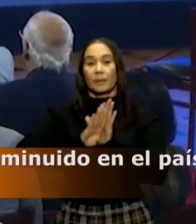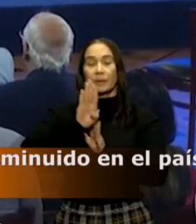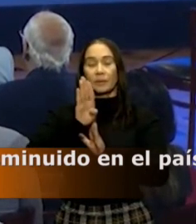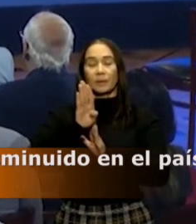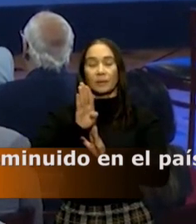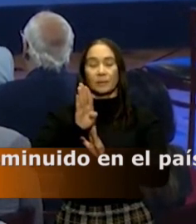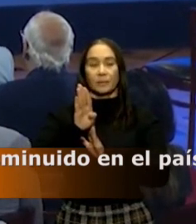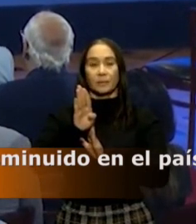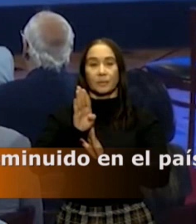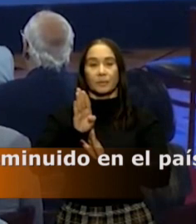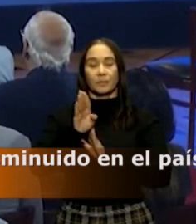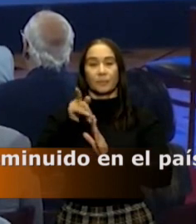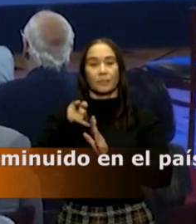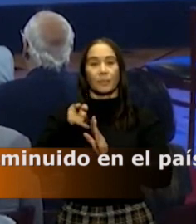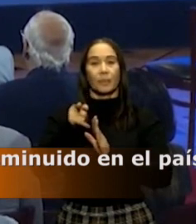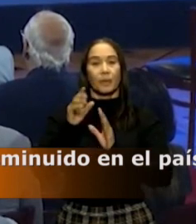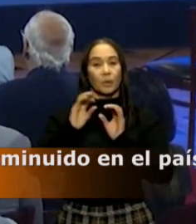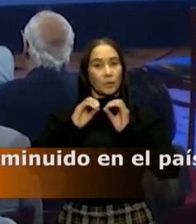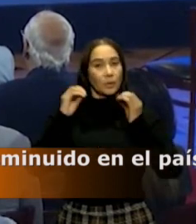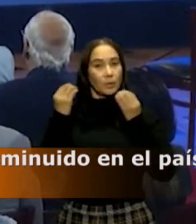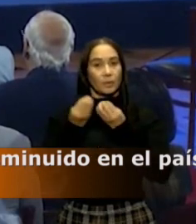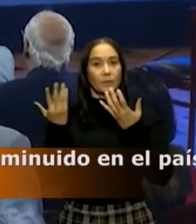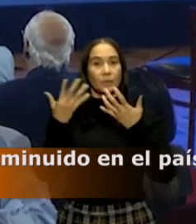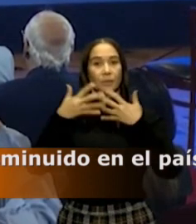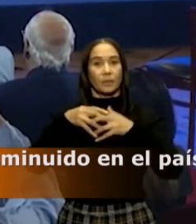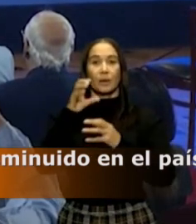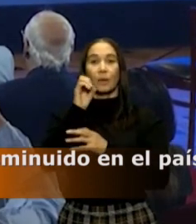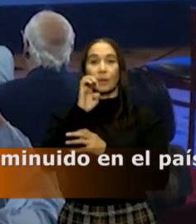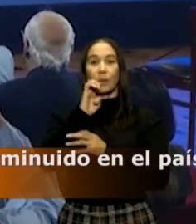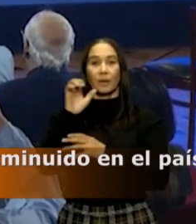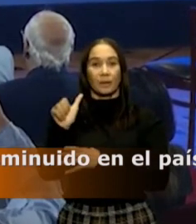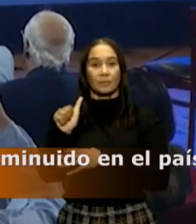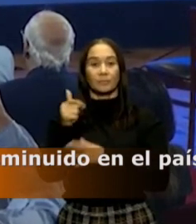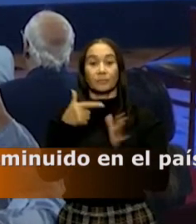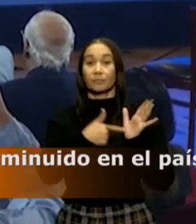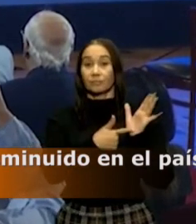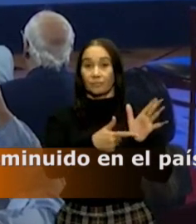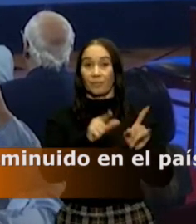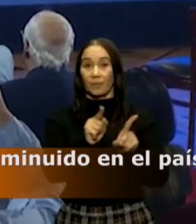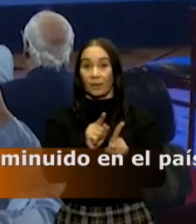2022 a septiembre del 2023 se crearon unos